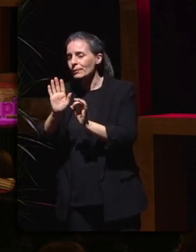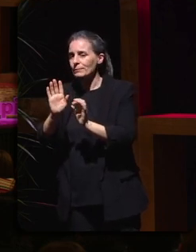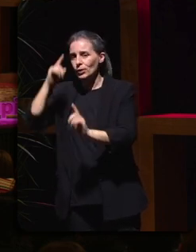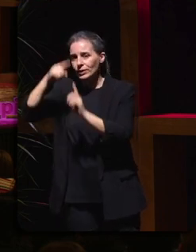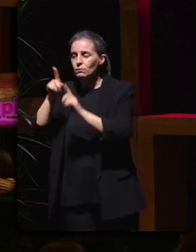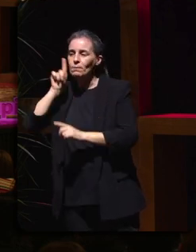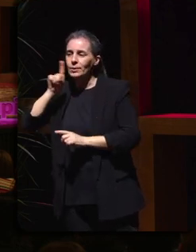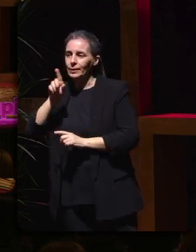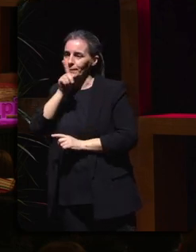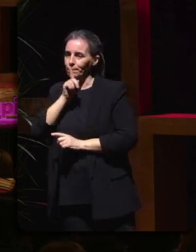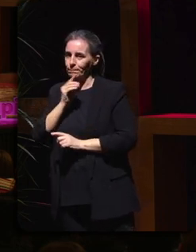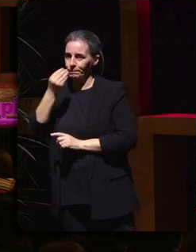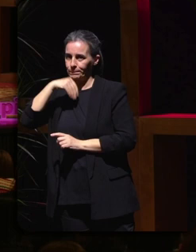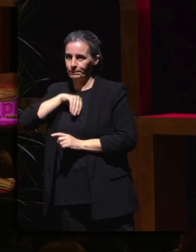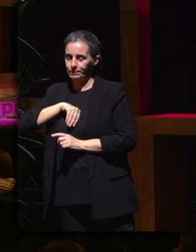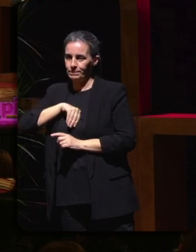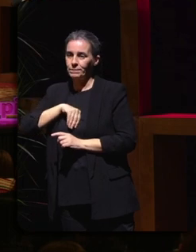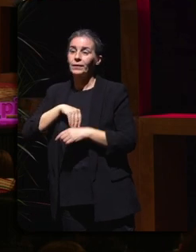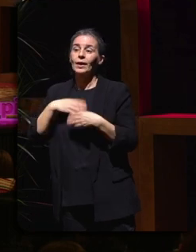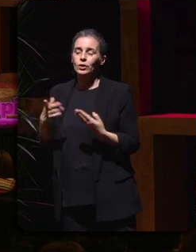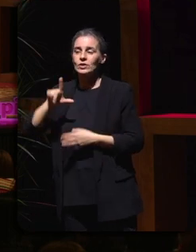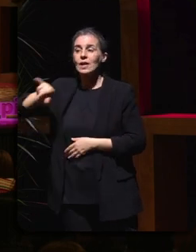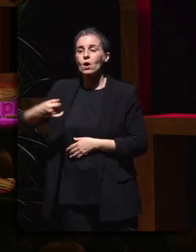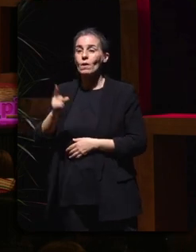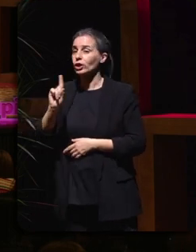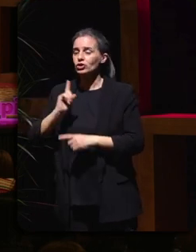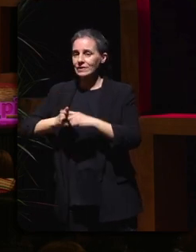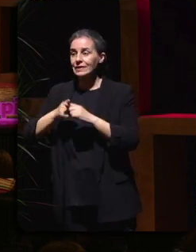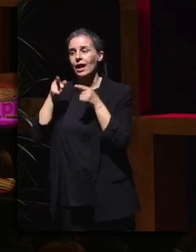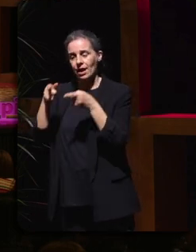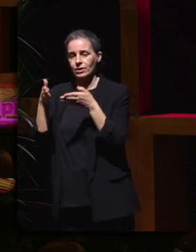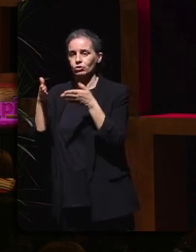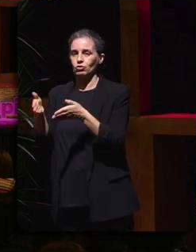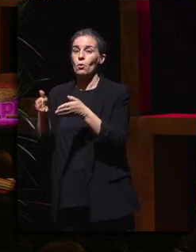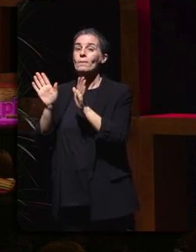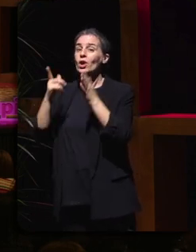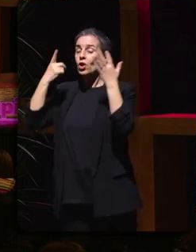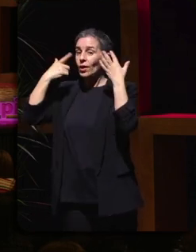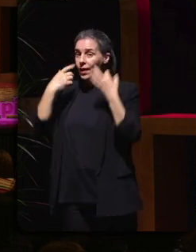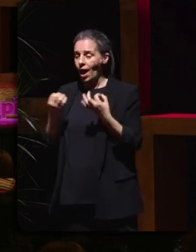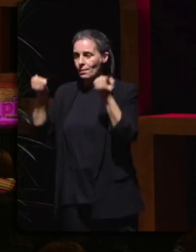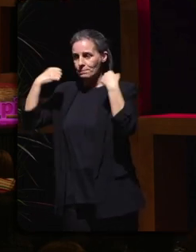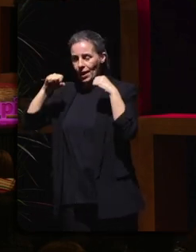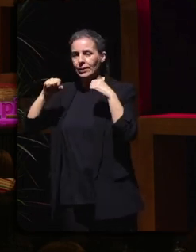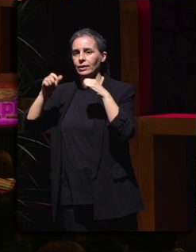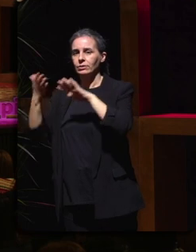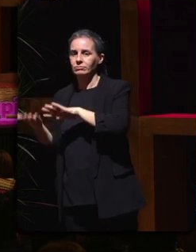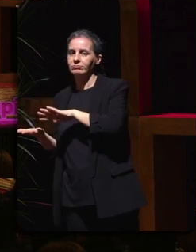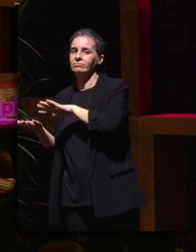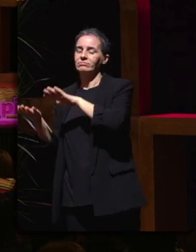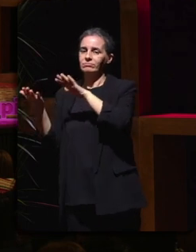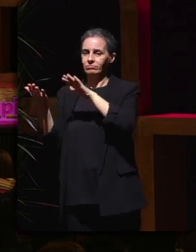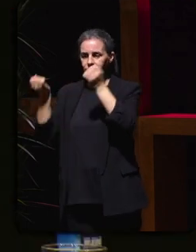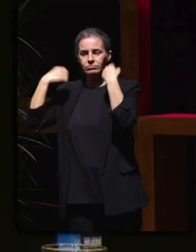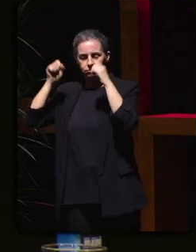del todo así que el lenguaje nos exista eso pero en la práctica del lenguaje no se exista nos hemos dado cuenta